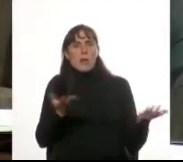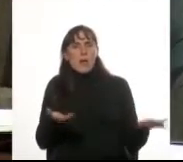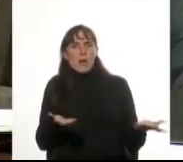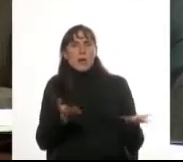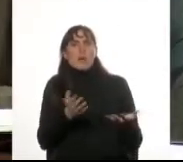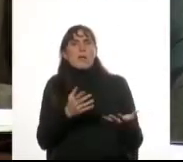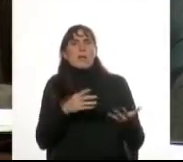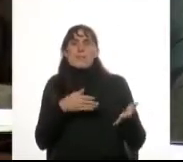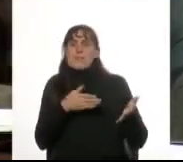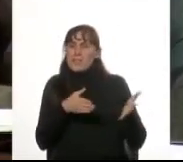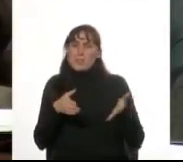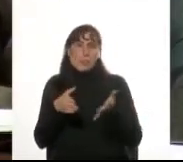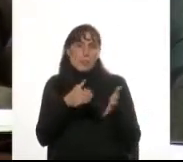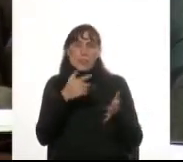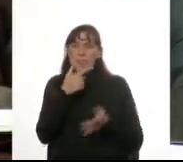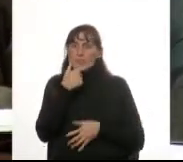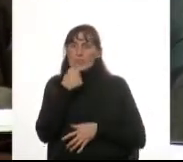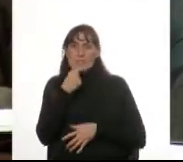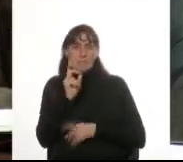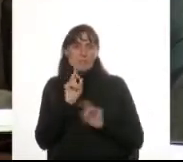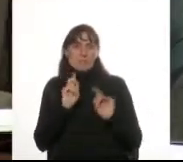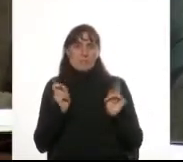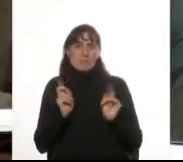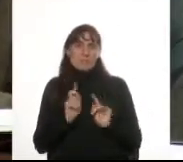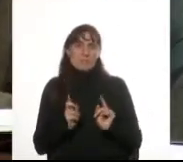Y fue un camino difícil